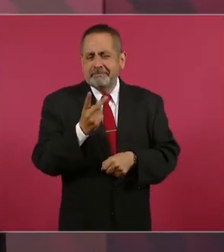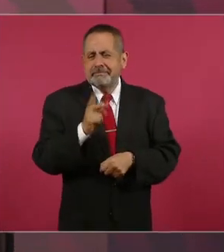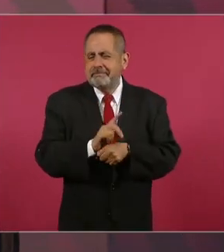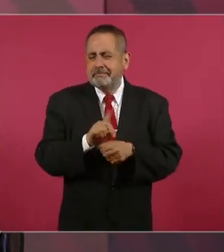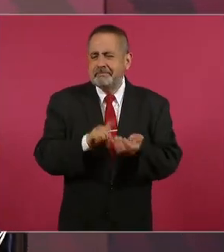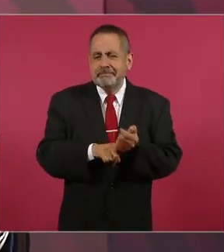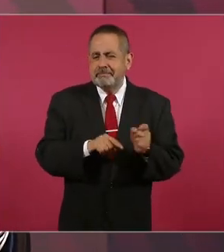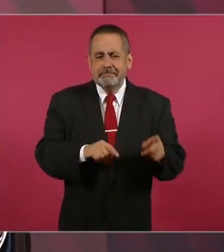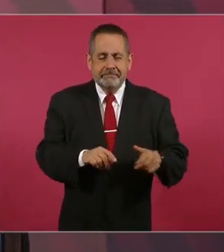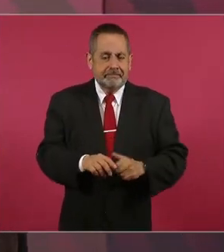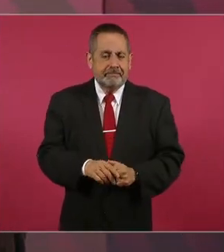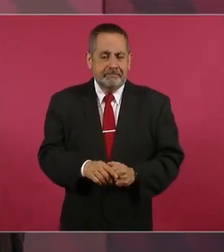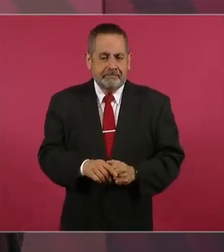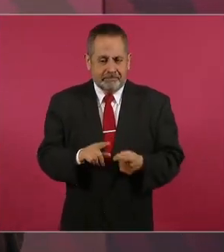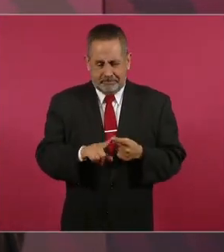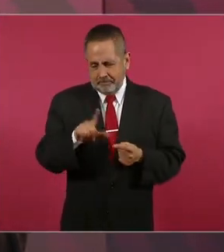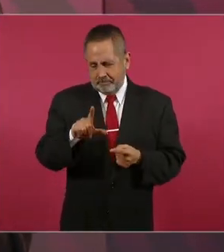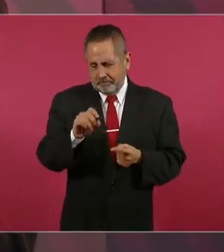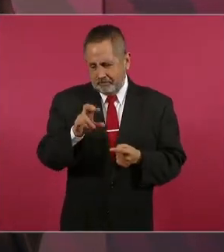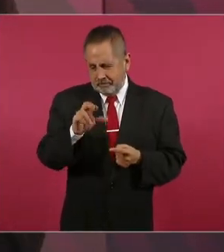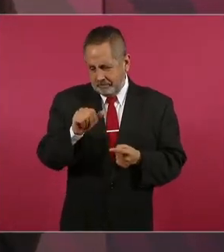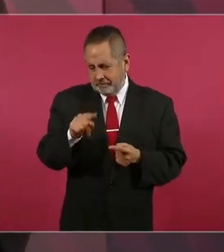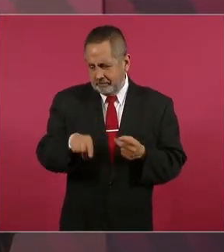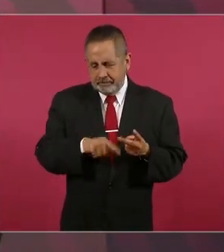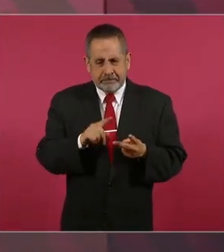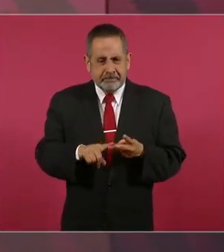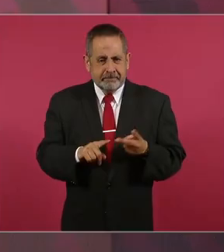es Loret,